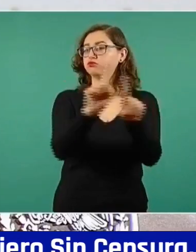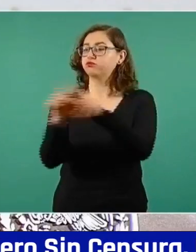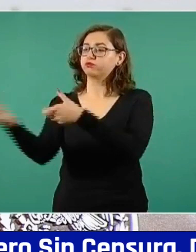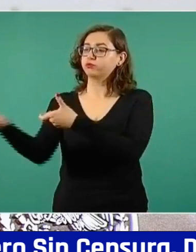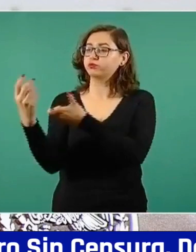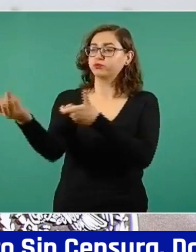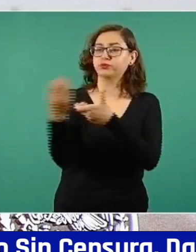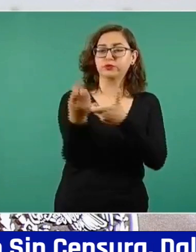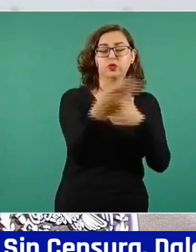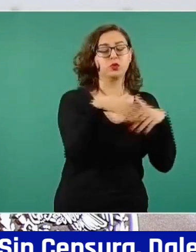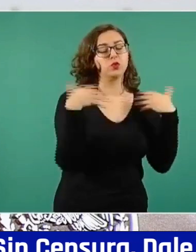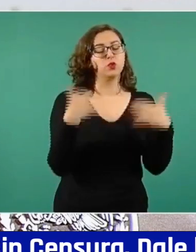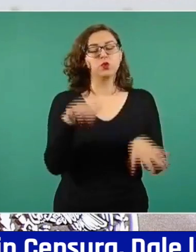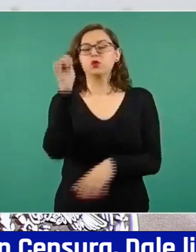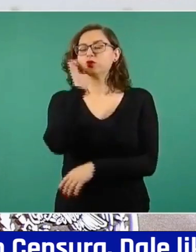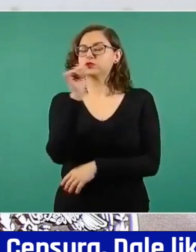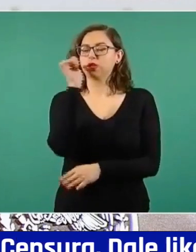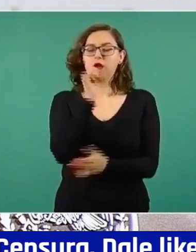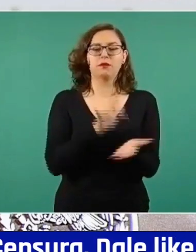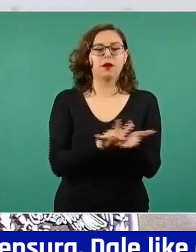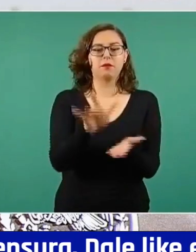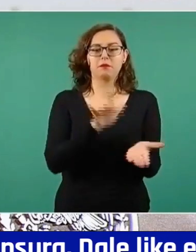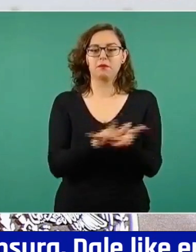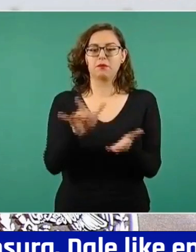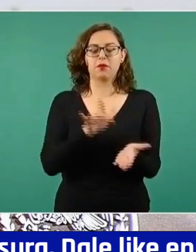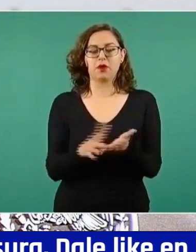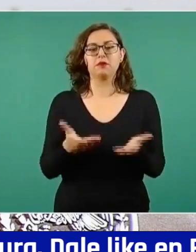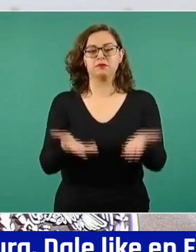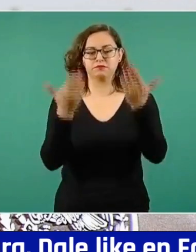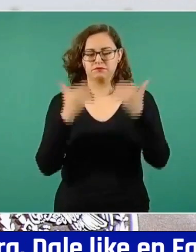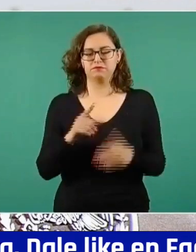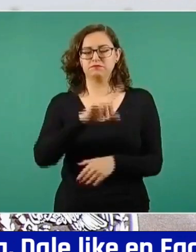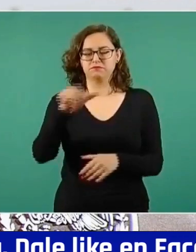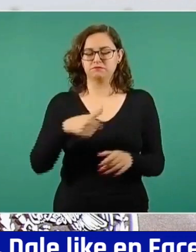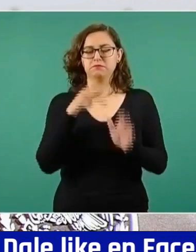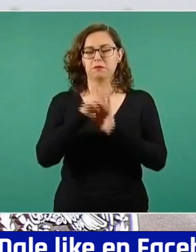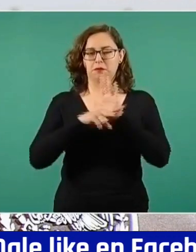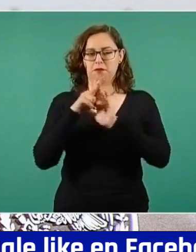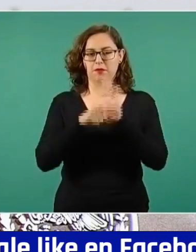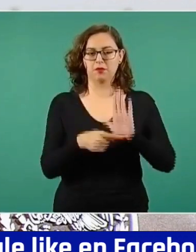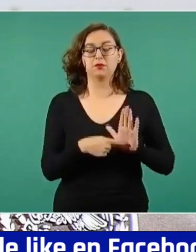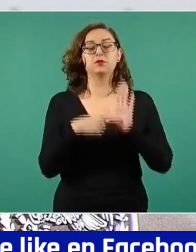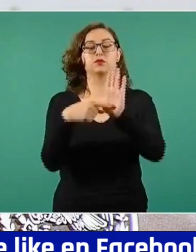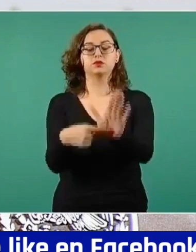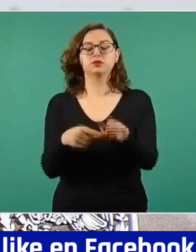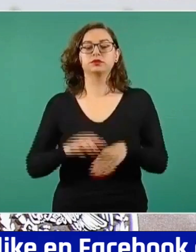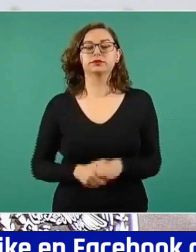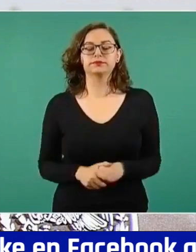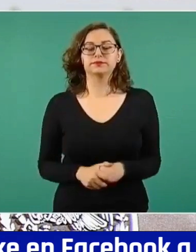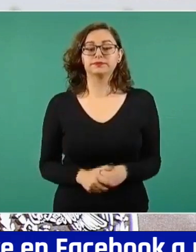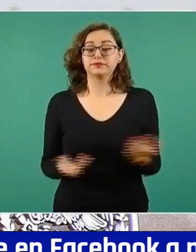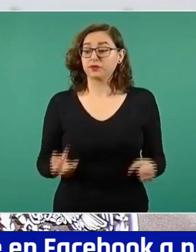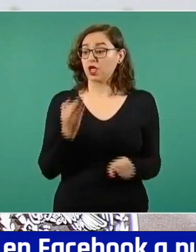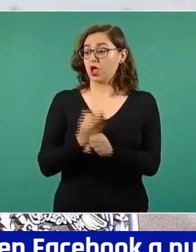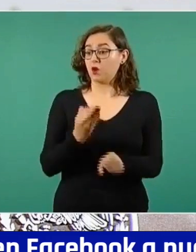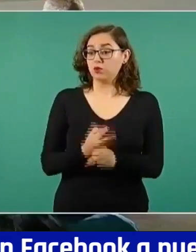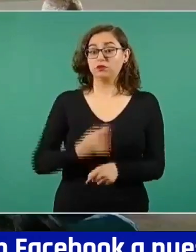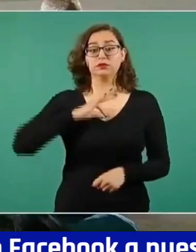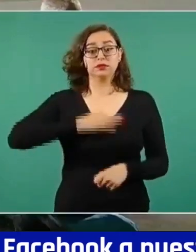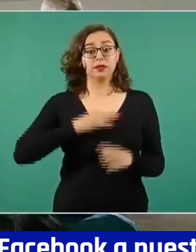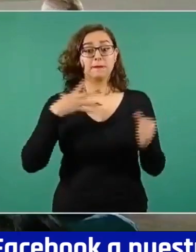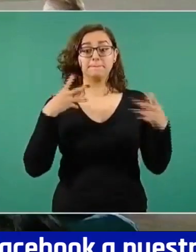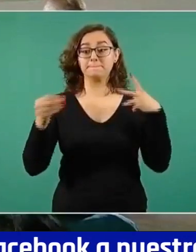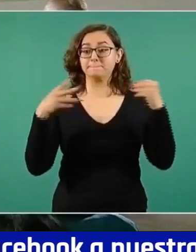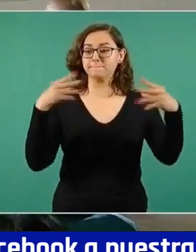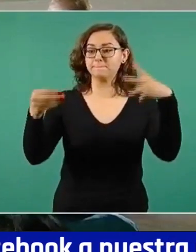entre otros se mencionan y se mencionarán en el video que más adelante veremos. Quiero reconocer en estos momentos de la pandemia la solidaridad y el